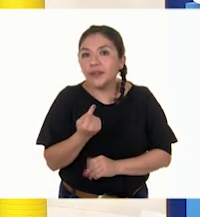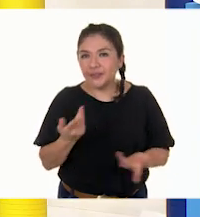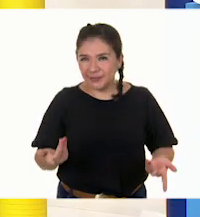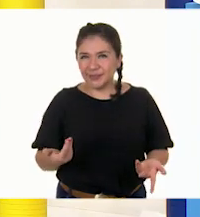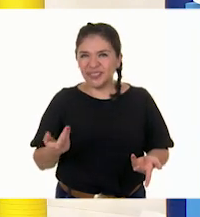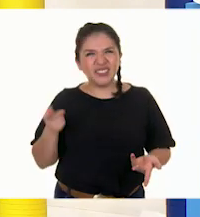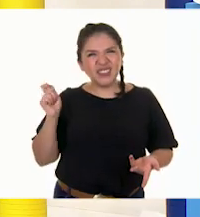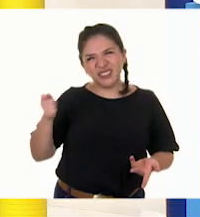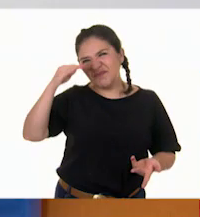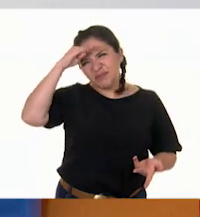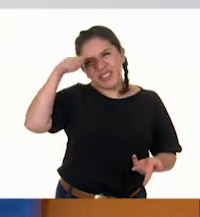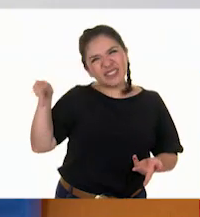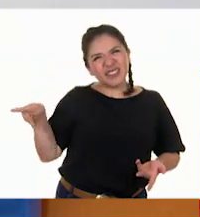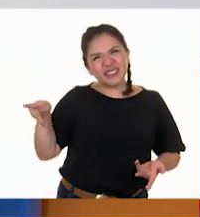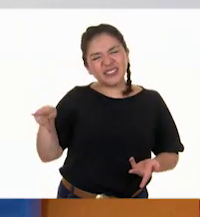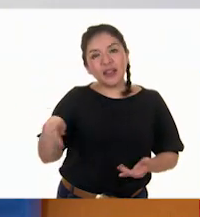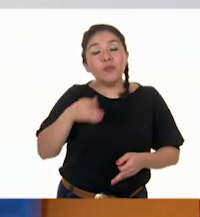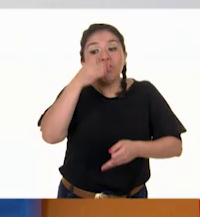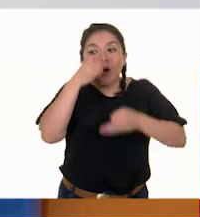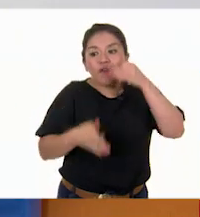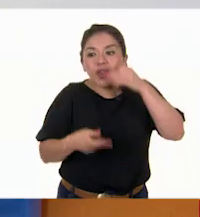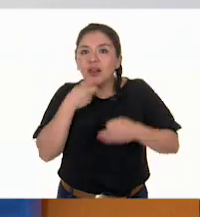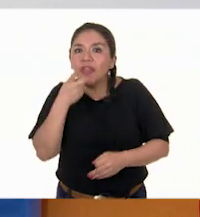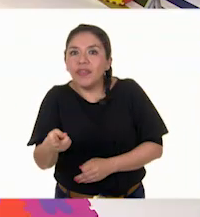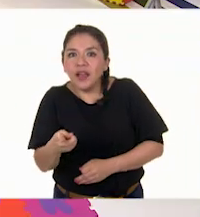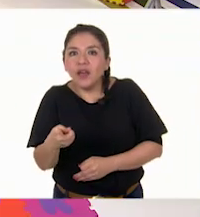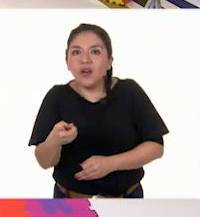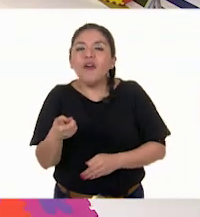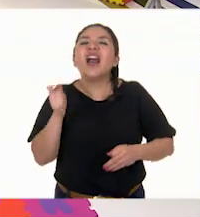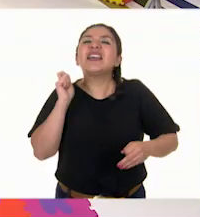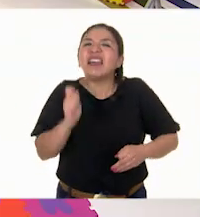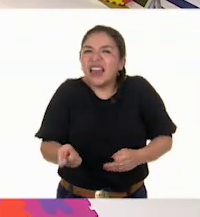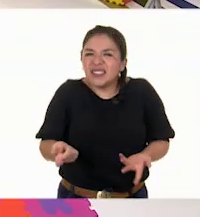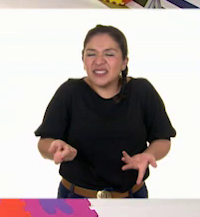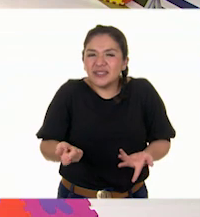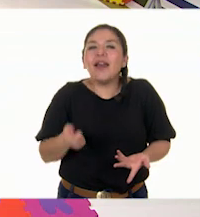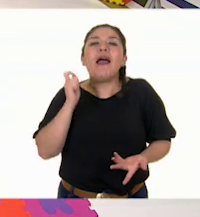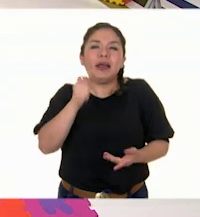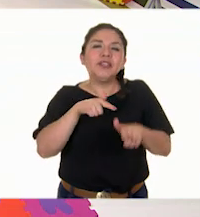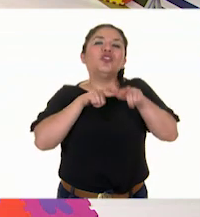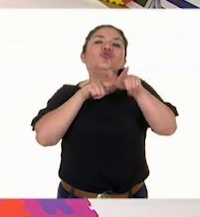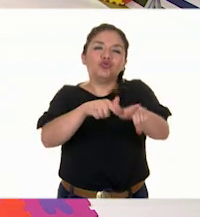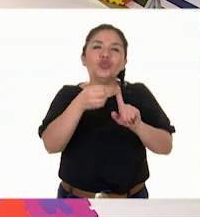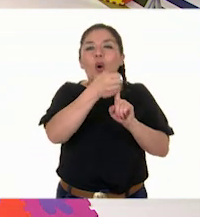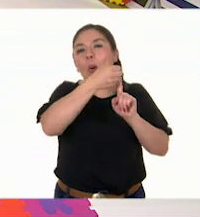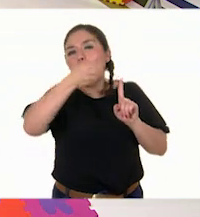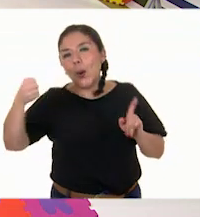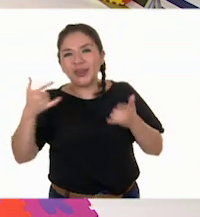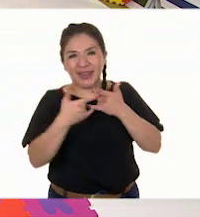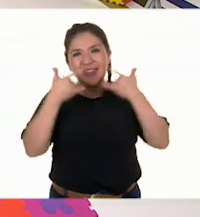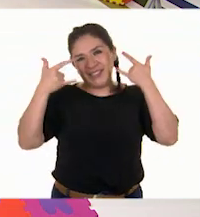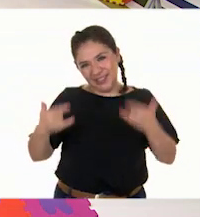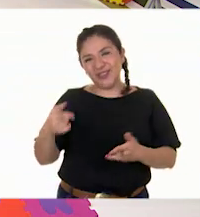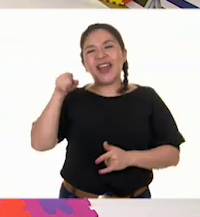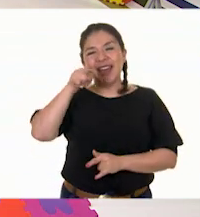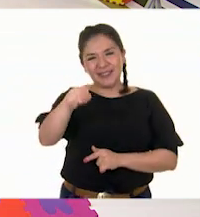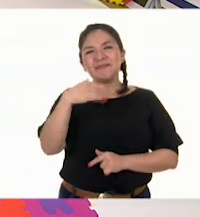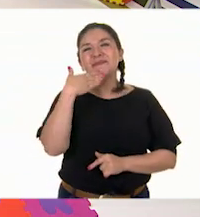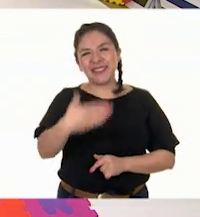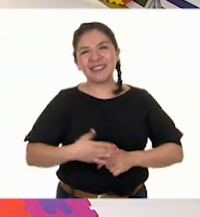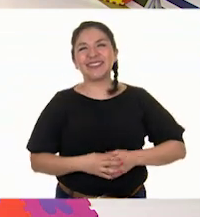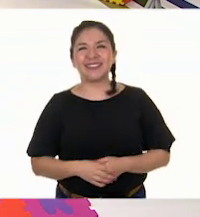¡Ay, qué será ese! A ver, niños, niñas. ¿Qué dicen? ¿Sí? Ajá. Para continuar la historia. ¡Bien! Exacto.